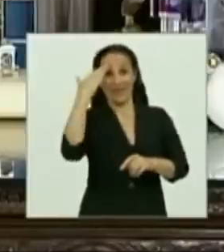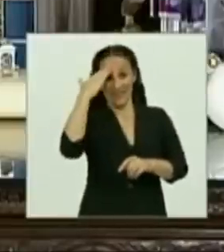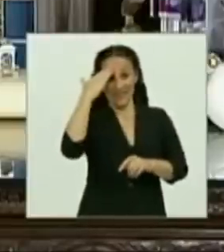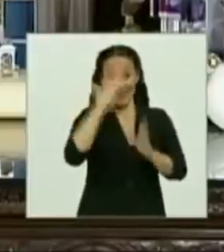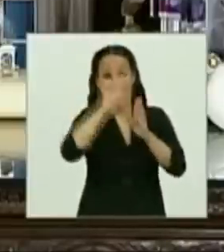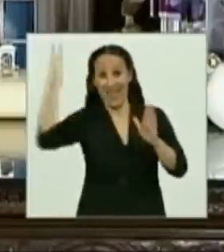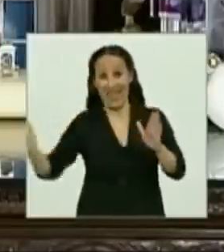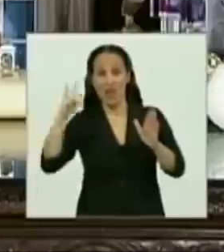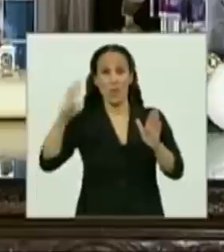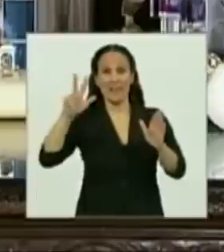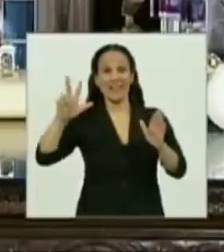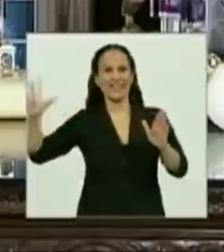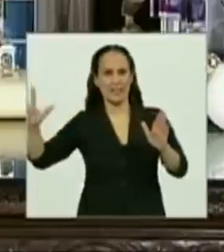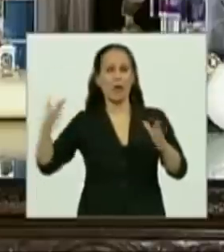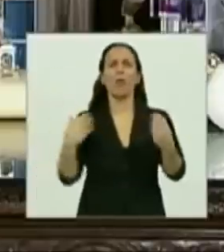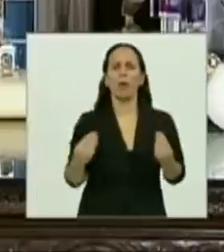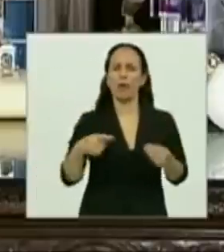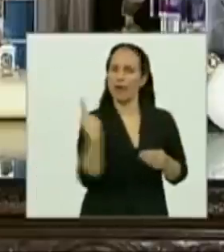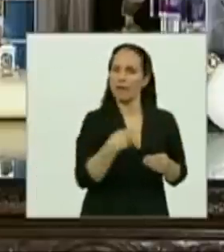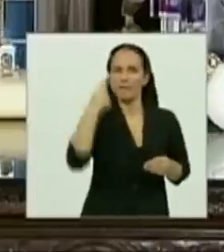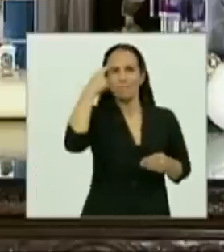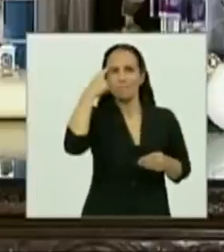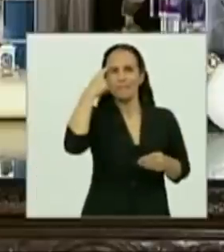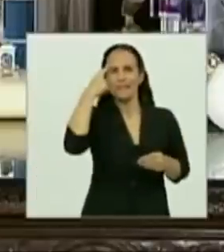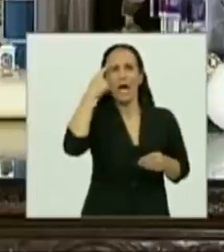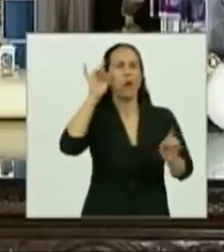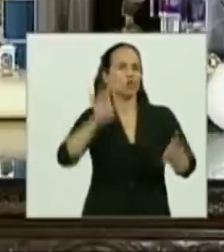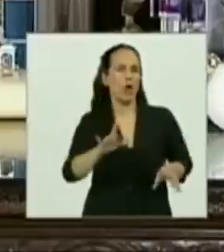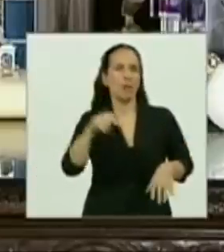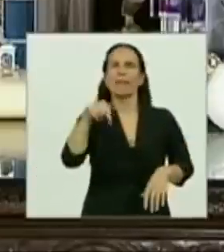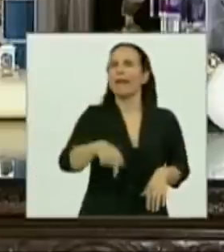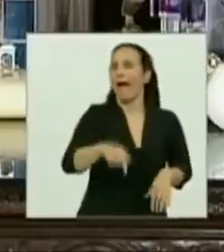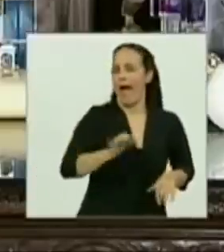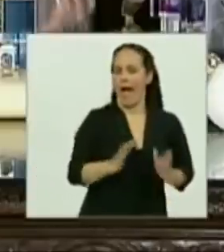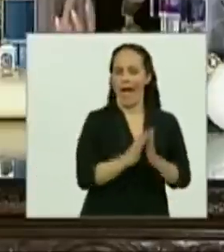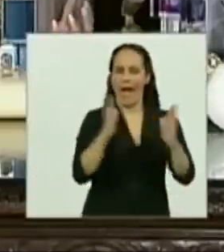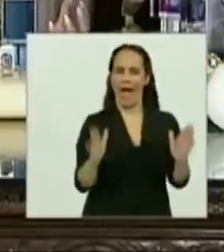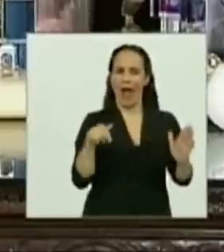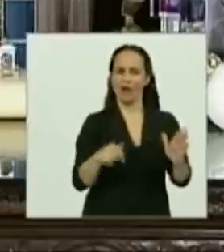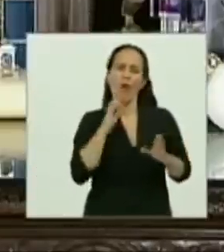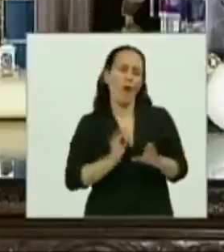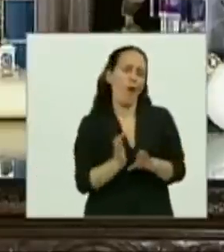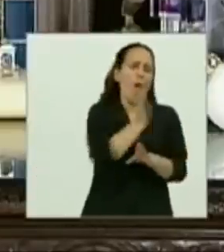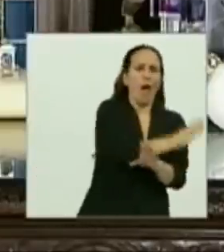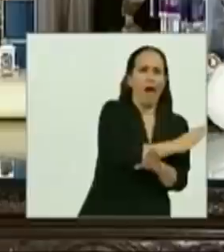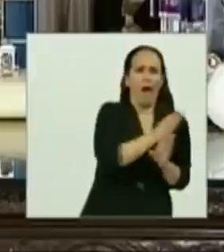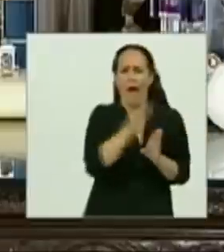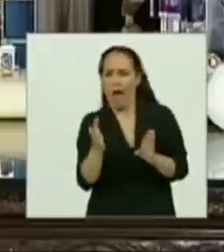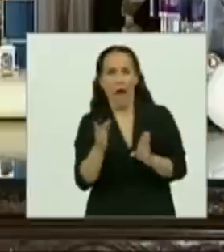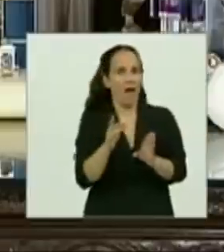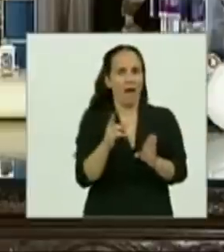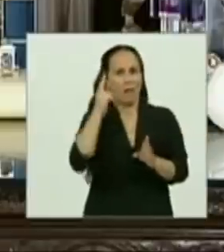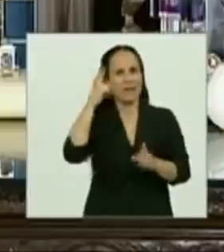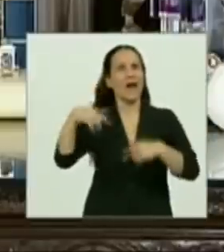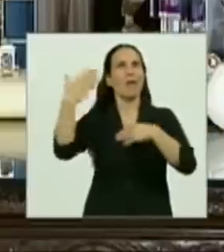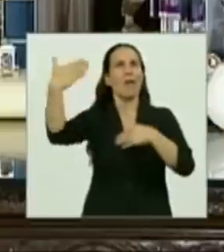2015-2035. Estamos pensando no solamente en este año, en lo que pasó, sino en las nuevas generaciones.